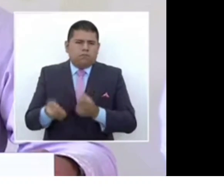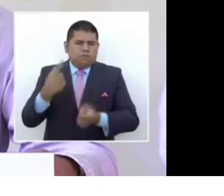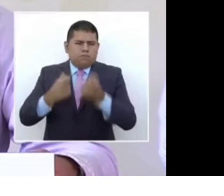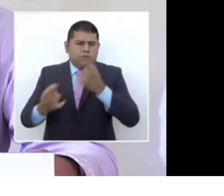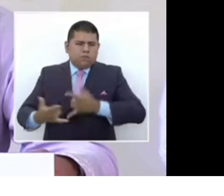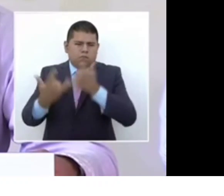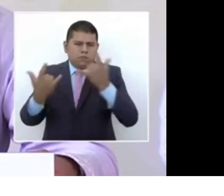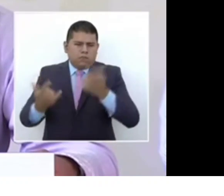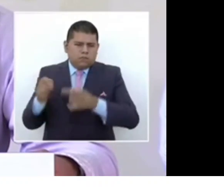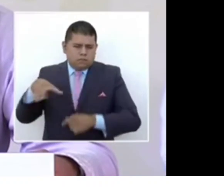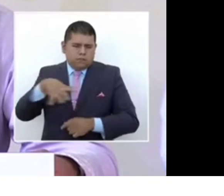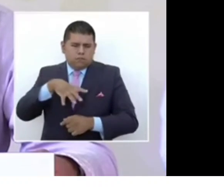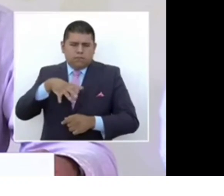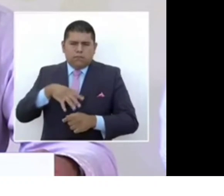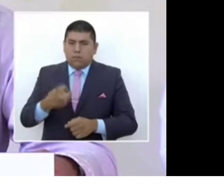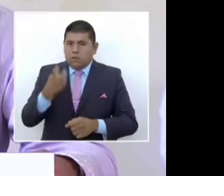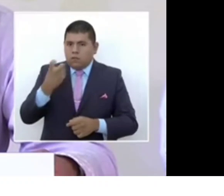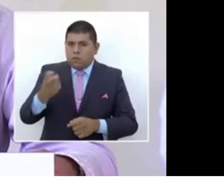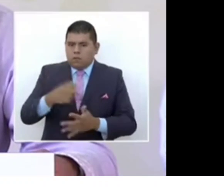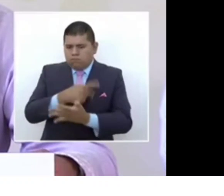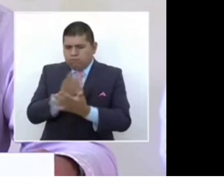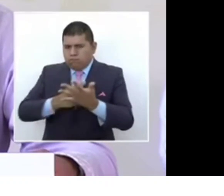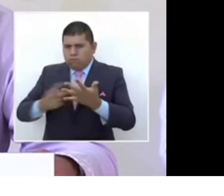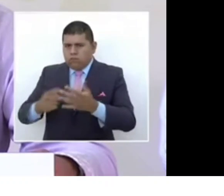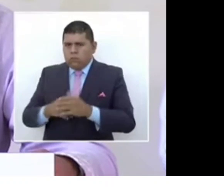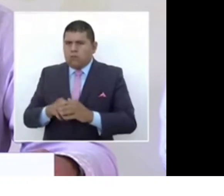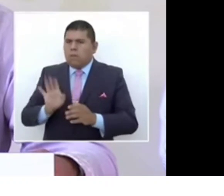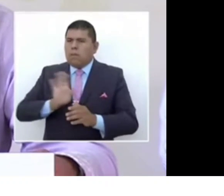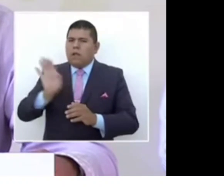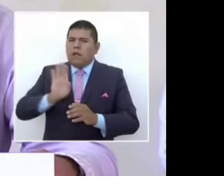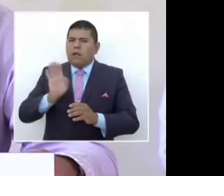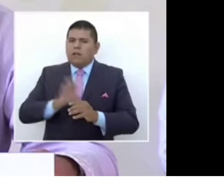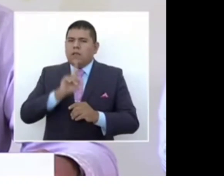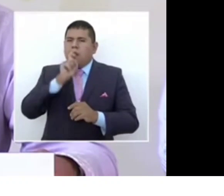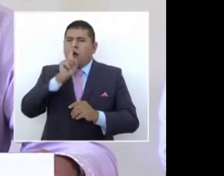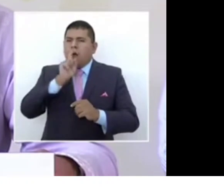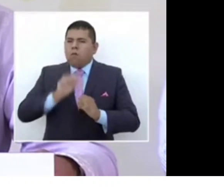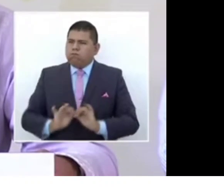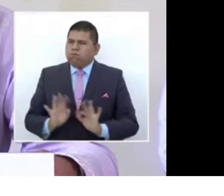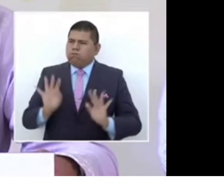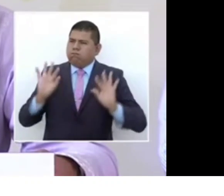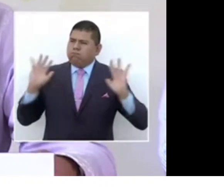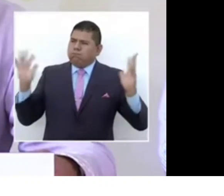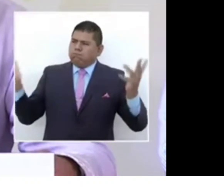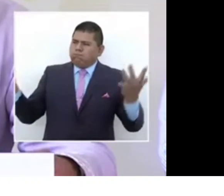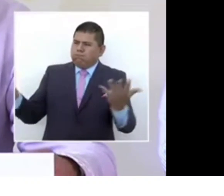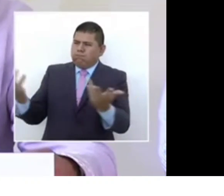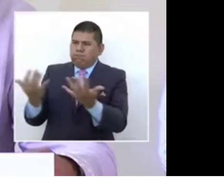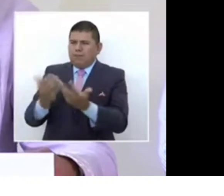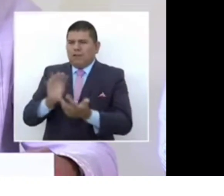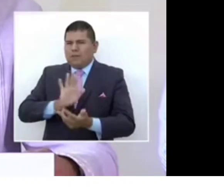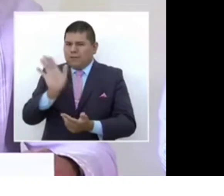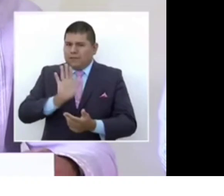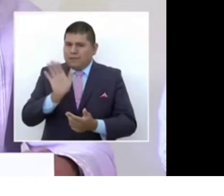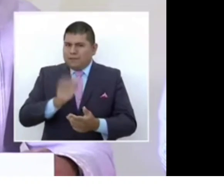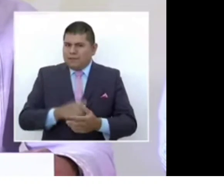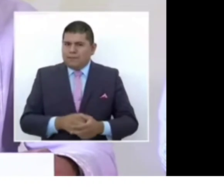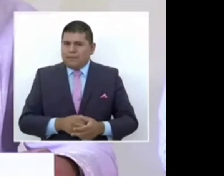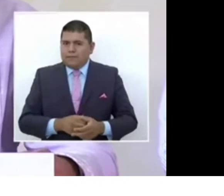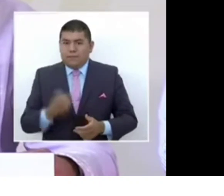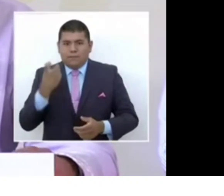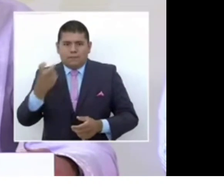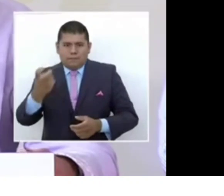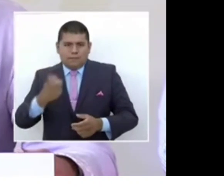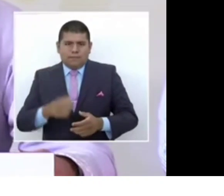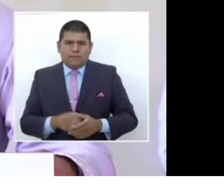más. Por eso el proyecto se llama Muros de Agua, porque así se llama